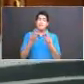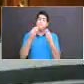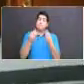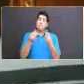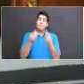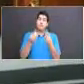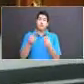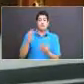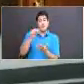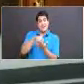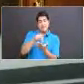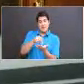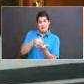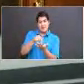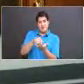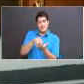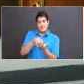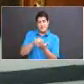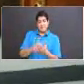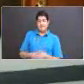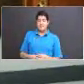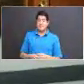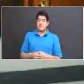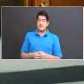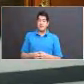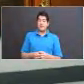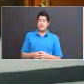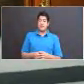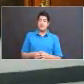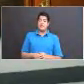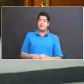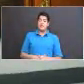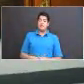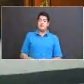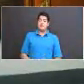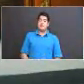Perdonen, pero a usted no le van a demandar lo mismo que me demandan a mí.